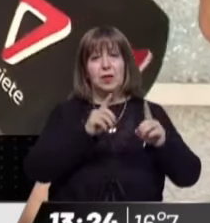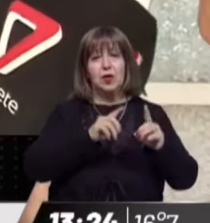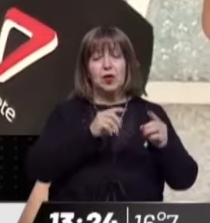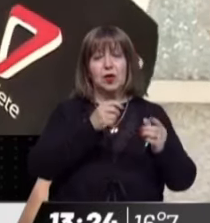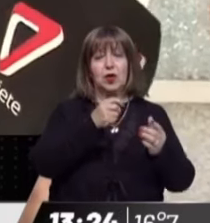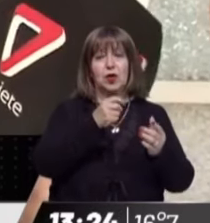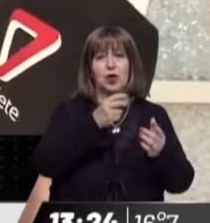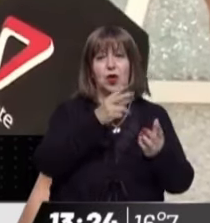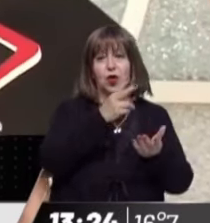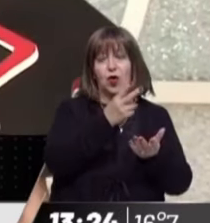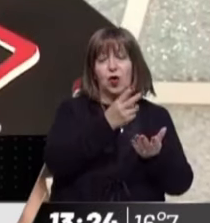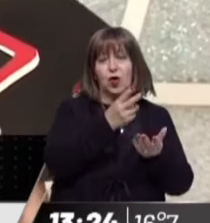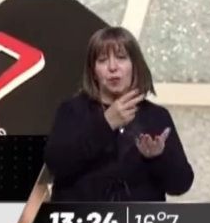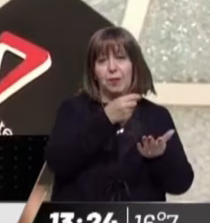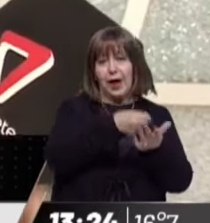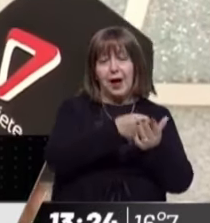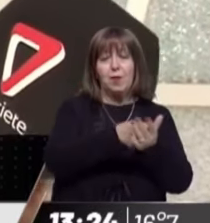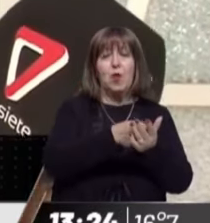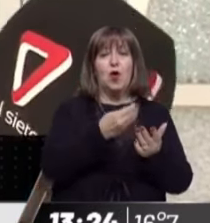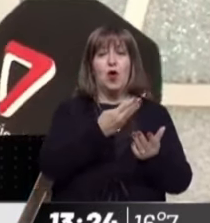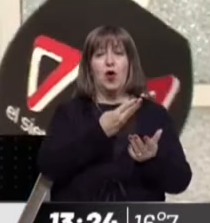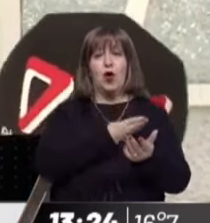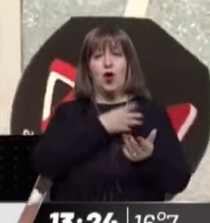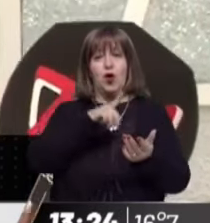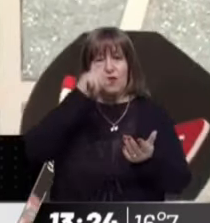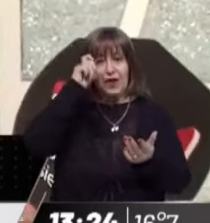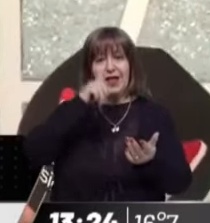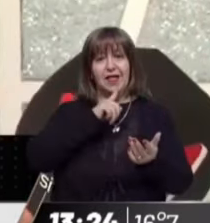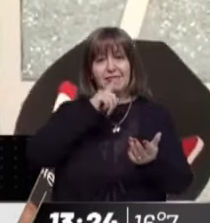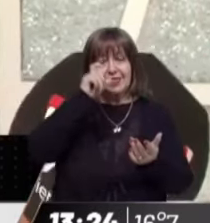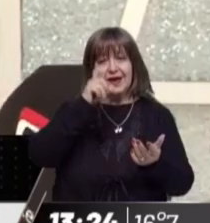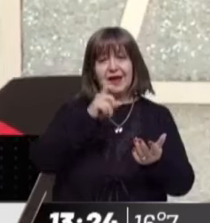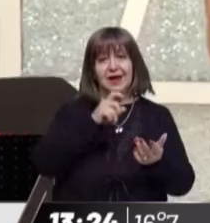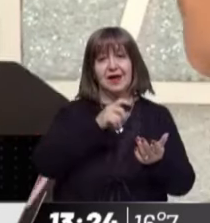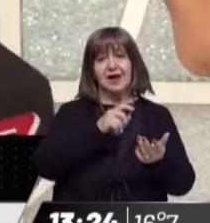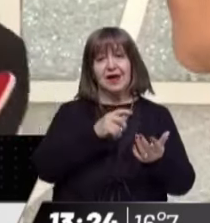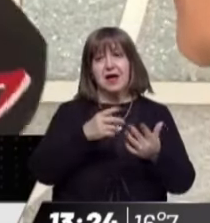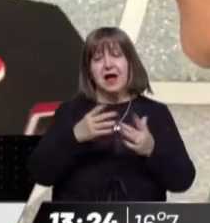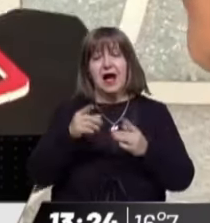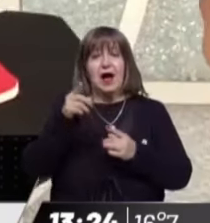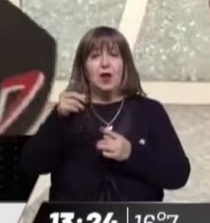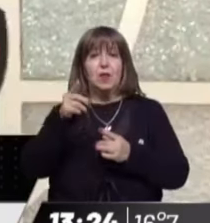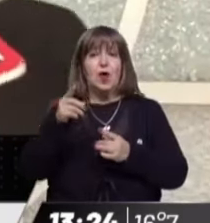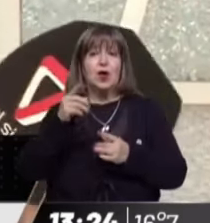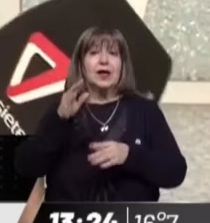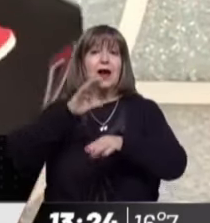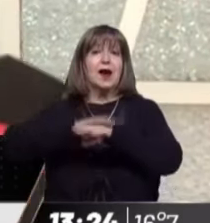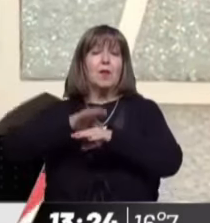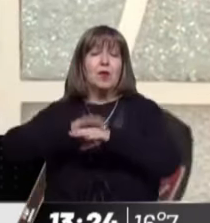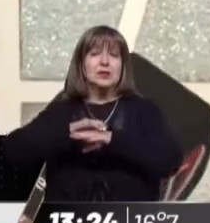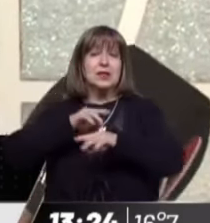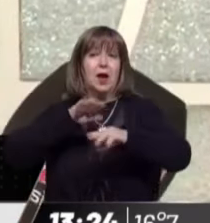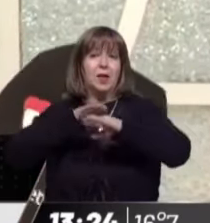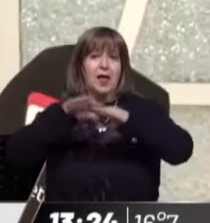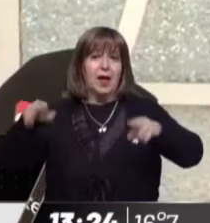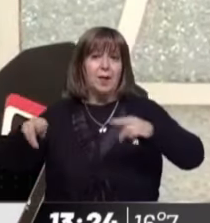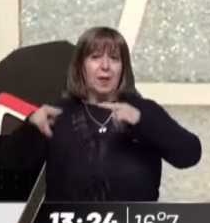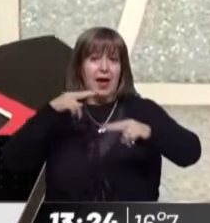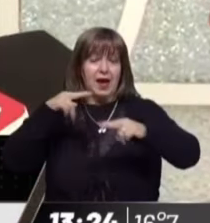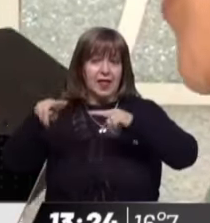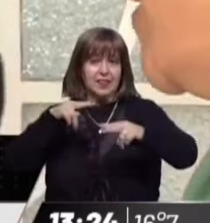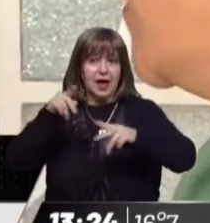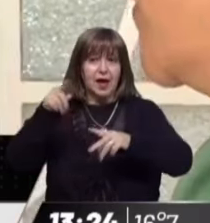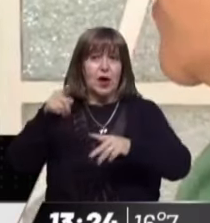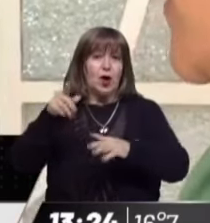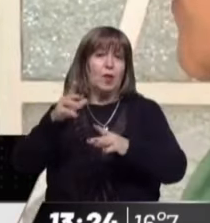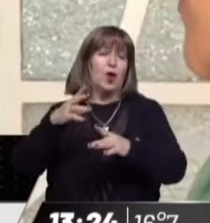a veces son en barrios, digamos, muy humildes, que por ahí es la dueña de casa la que lo hace. Entonces, tiene que organizarse y sacar dinero